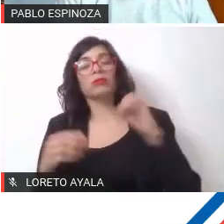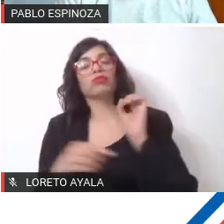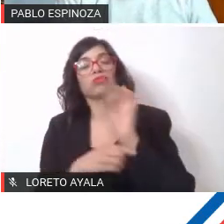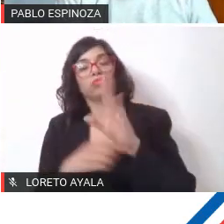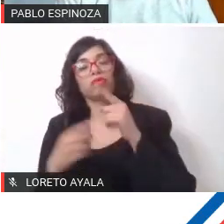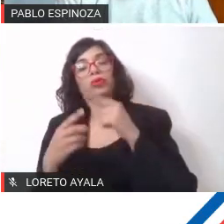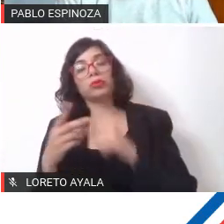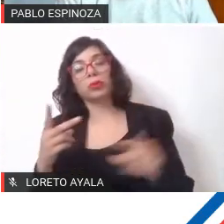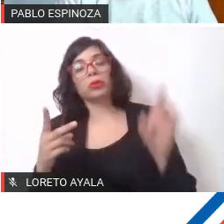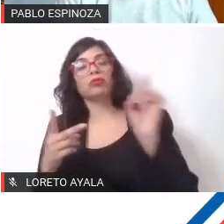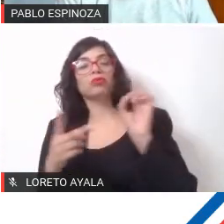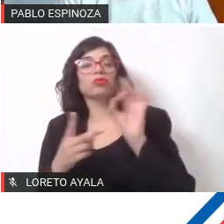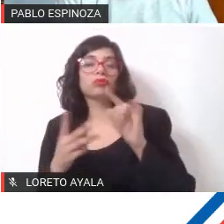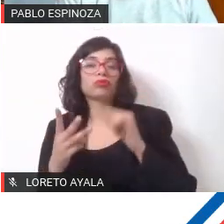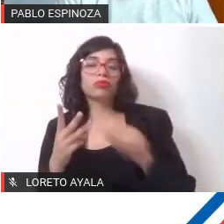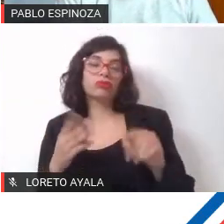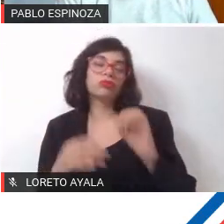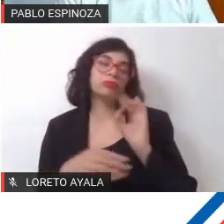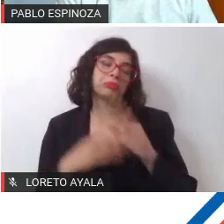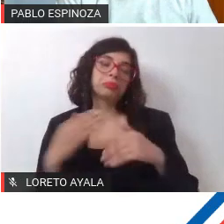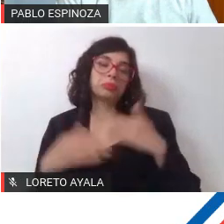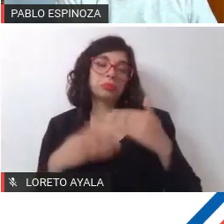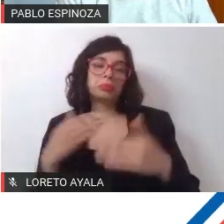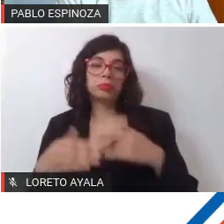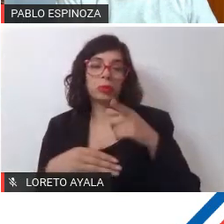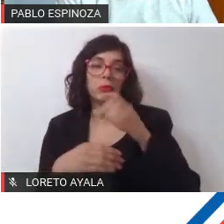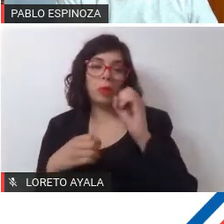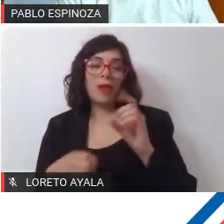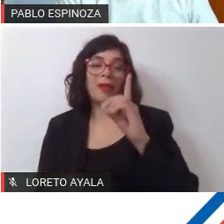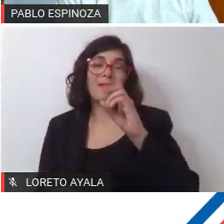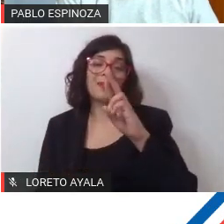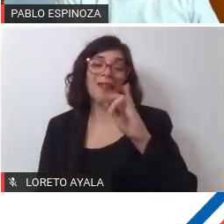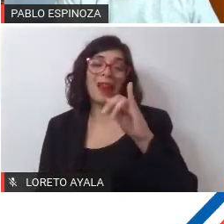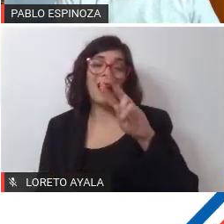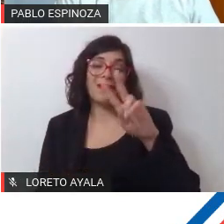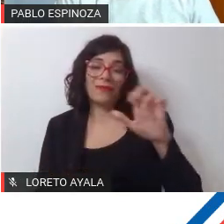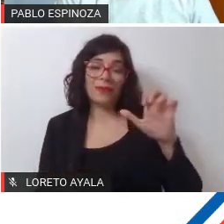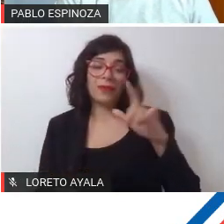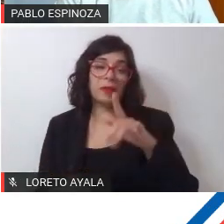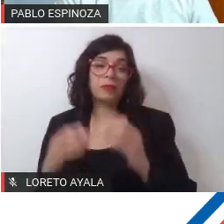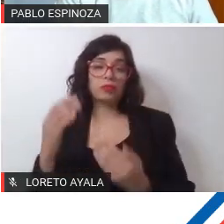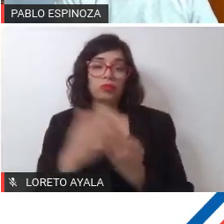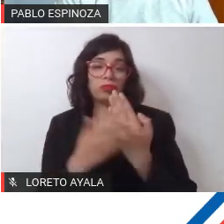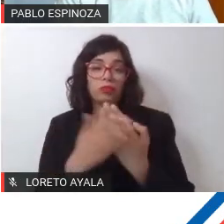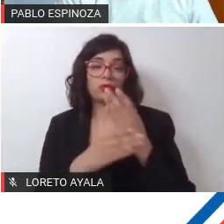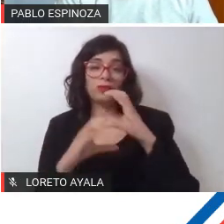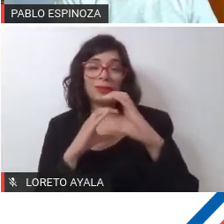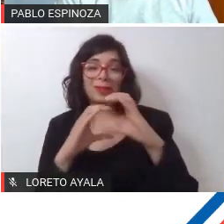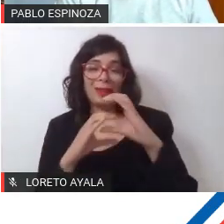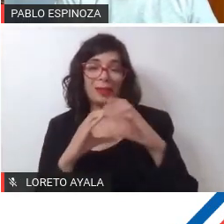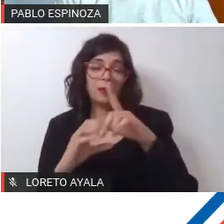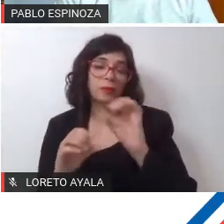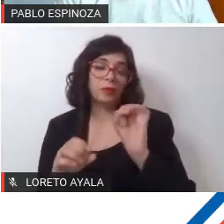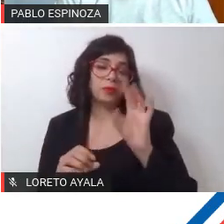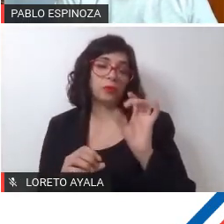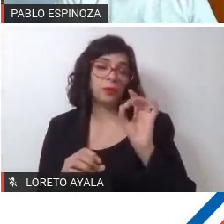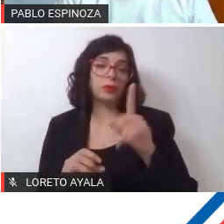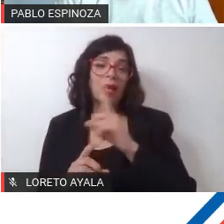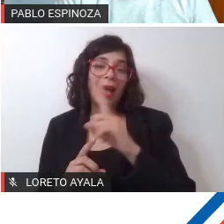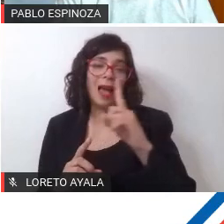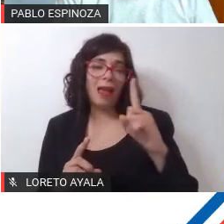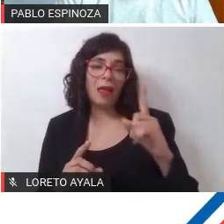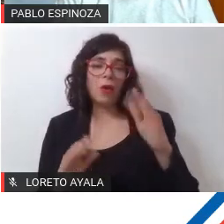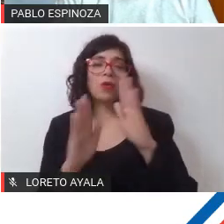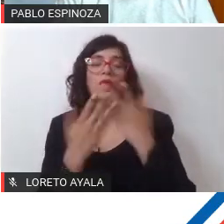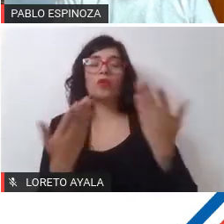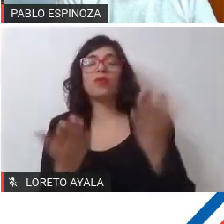obtenerlas desde nuestro Drive, la cual subí varias veces al chat, en donde está cada una de las carpetas con los